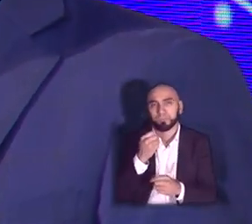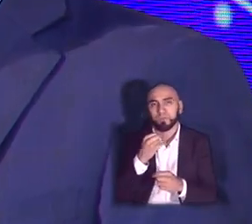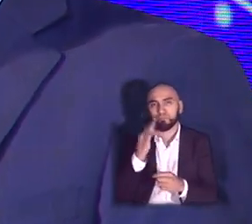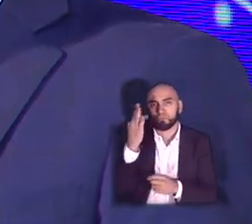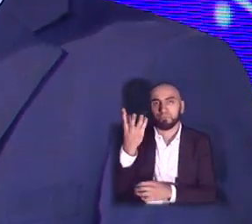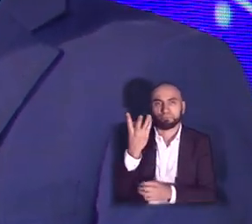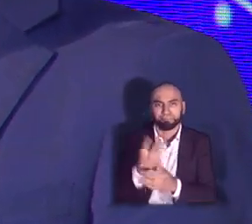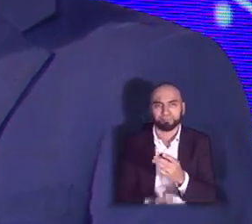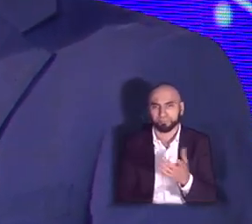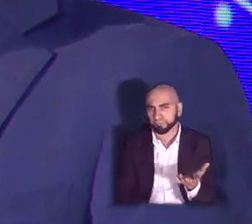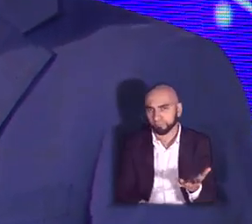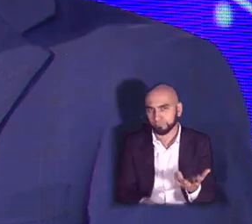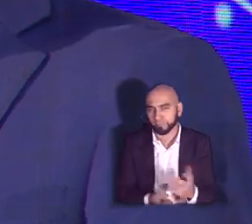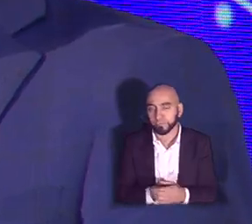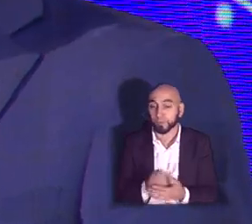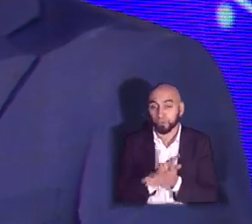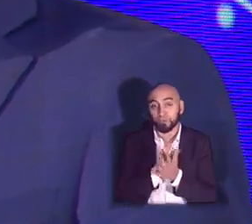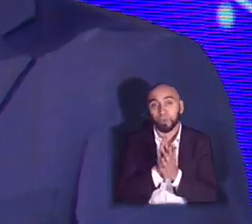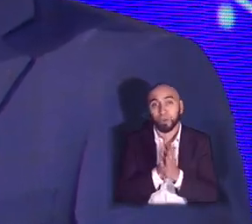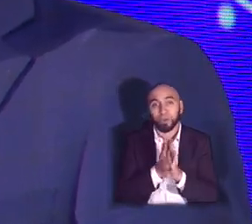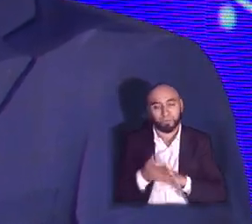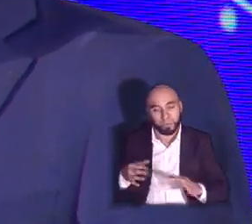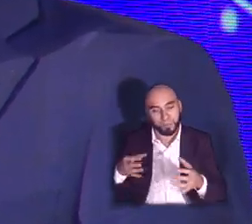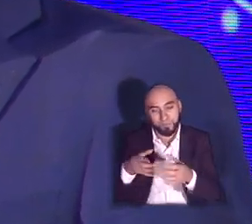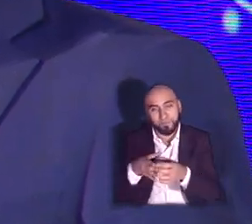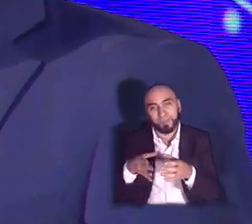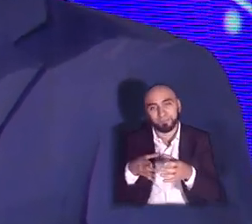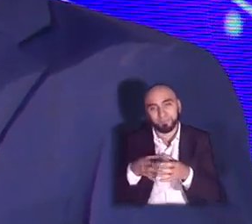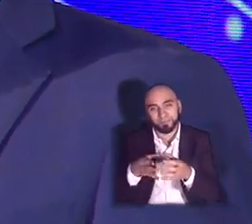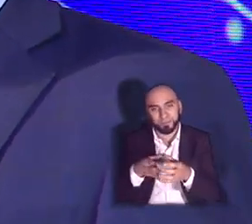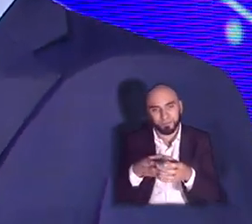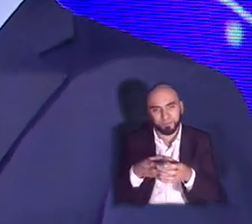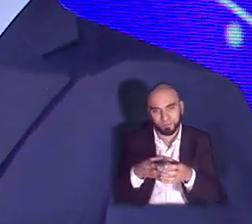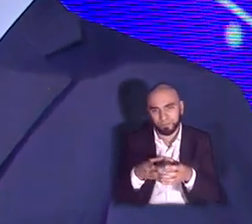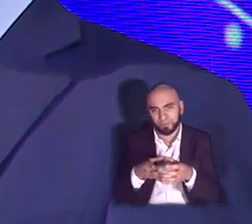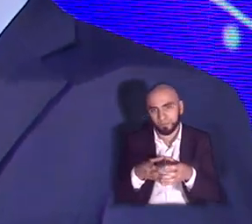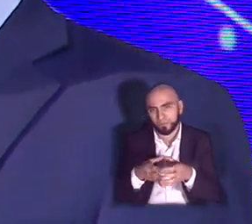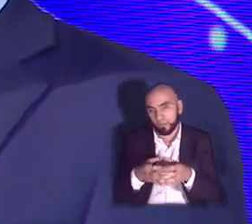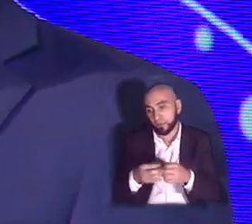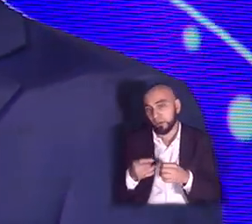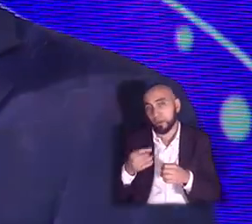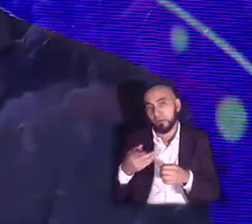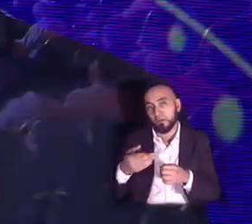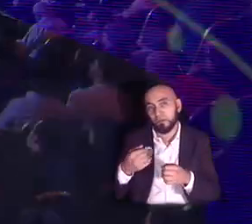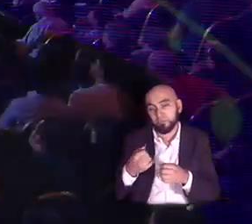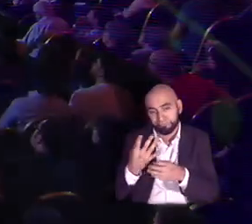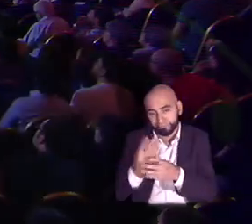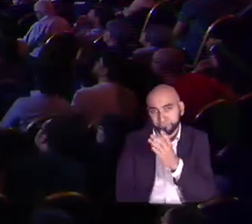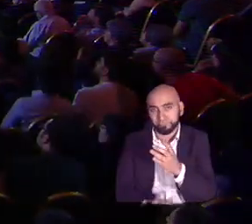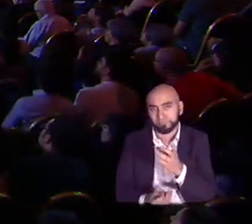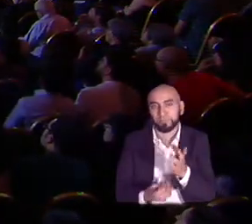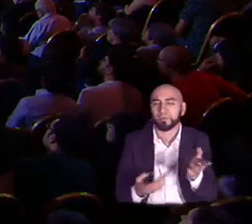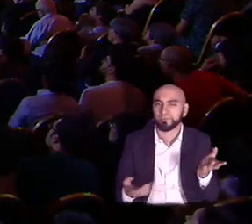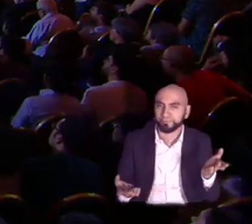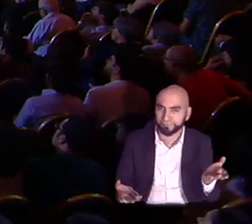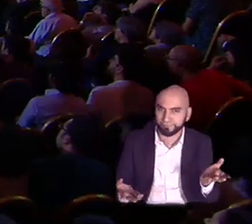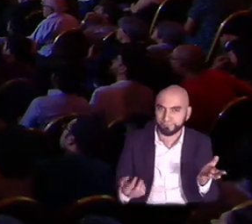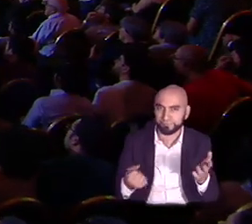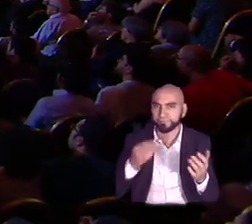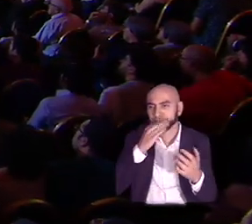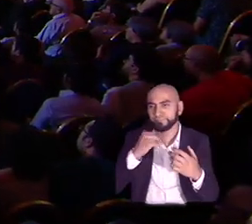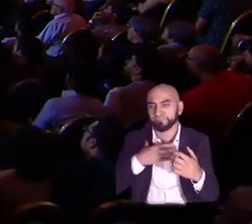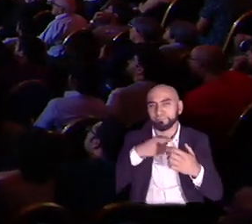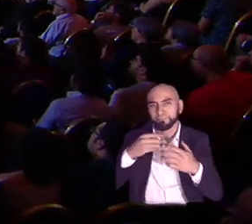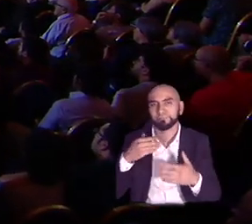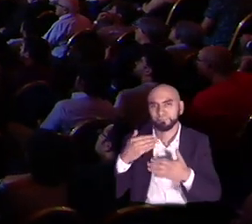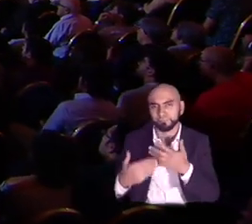han vivido alguna vez se extinguieron sin dejar ningún descendiente. ¿Hay alguna razón que nosotros vamos a escapar